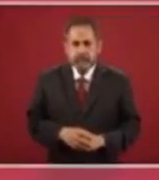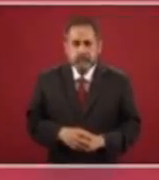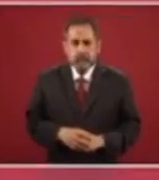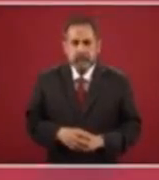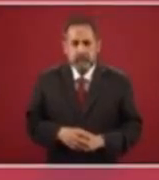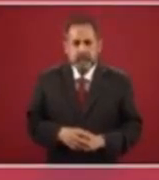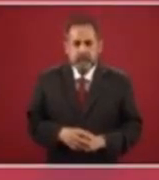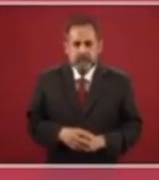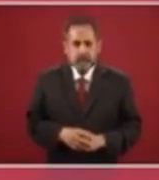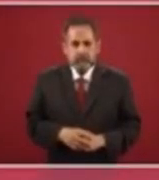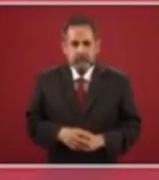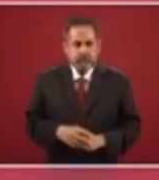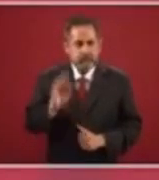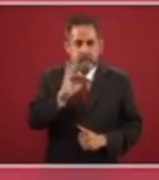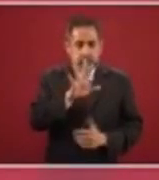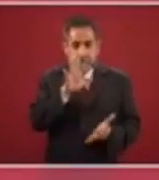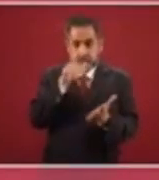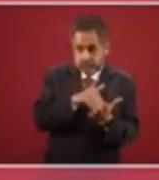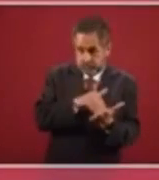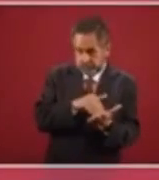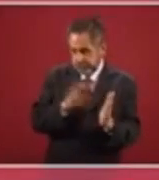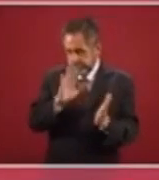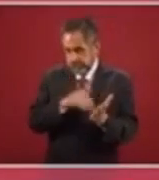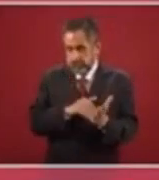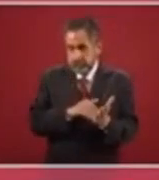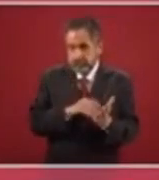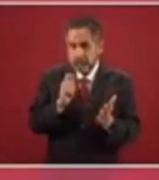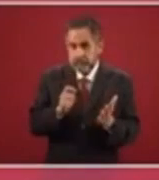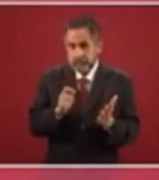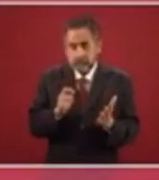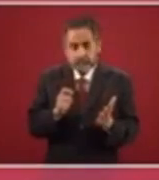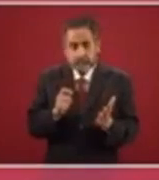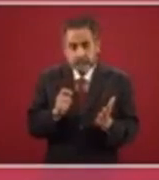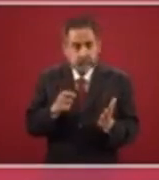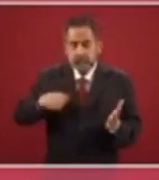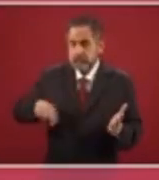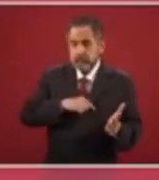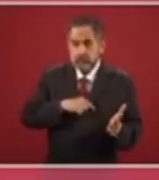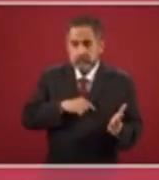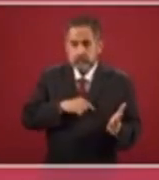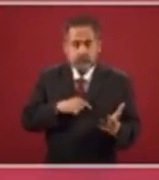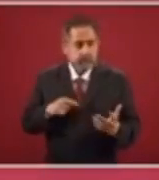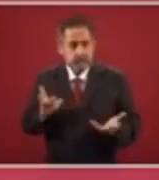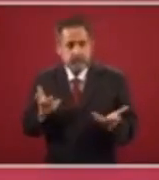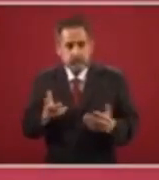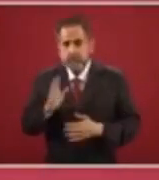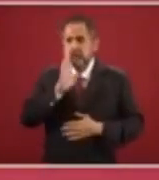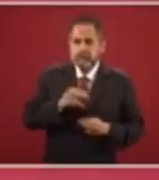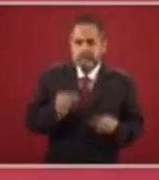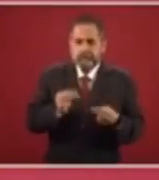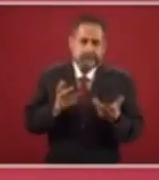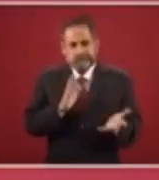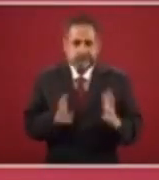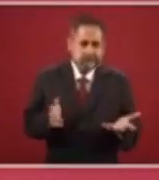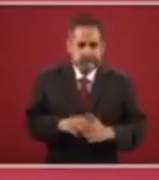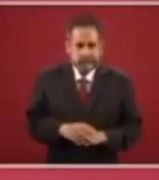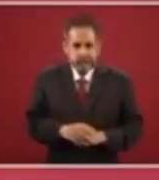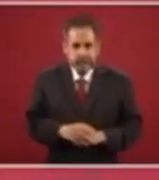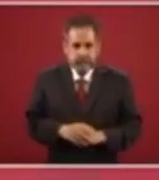si son supuestamente 5.000, quiere decir que nosotros hicimos un mal negocio. O